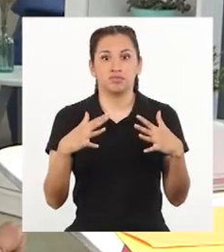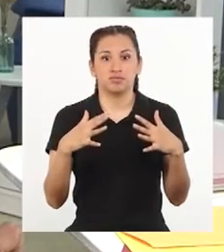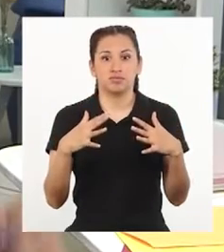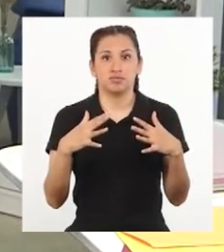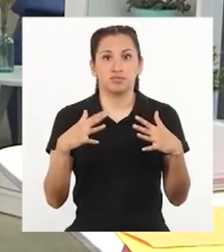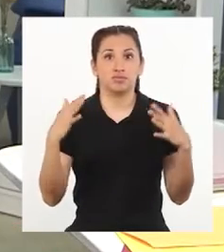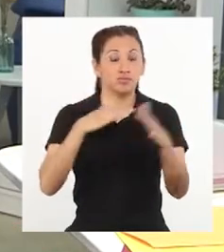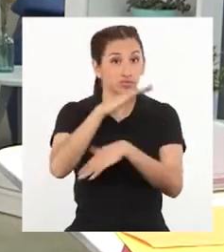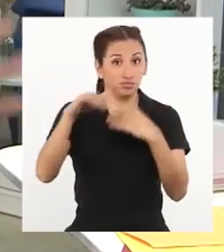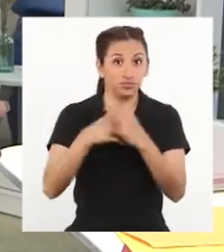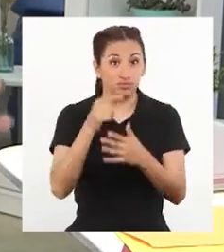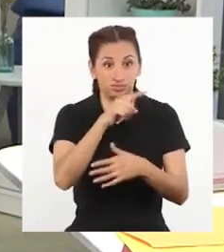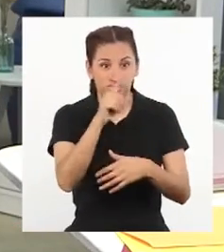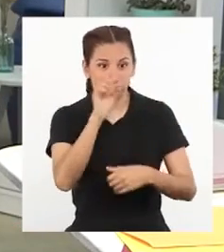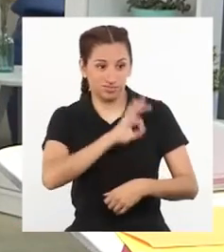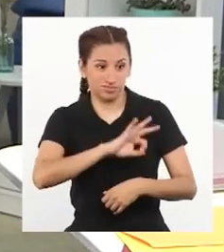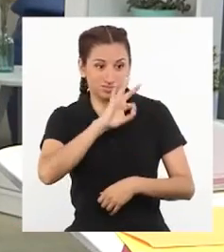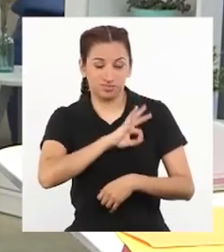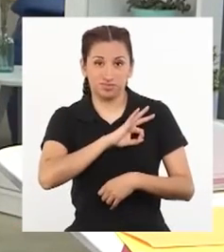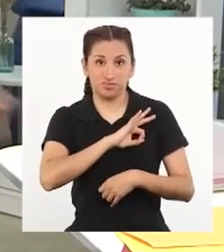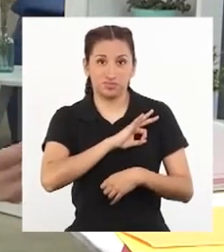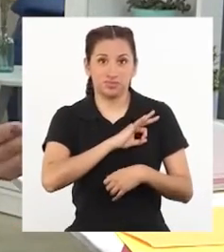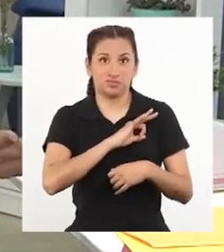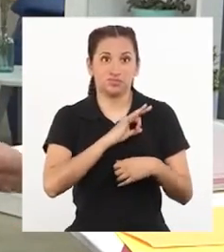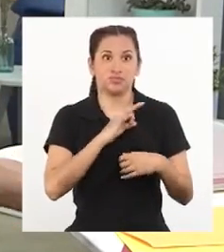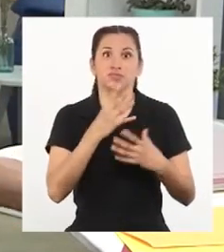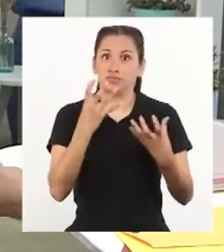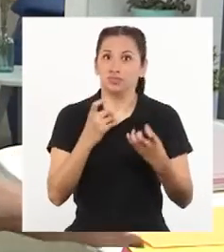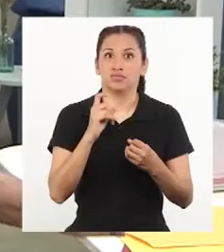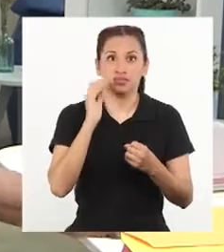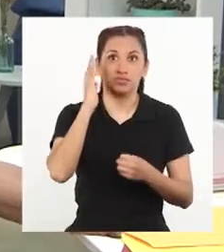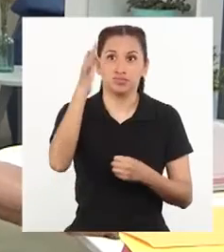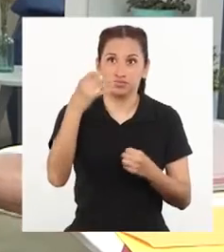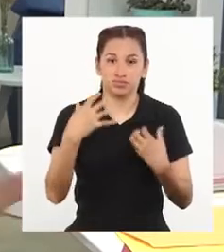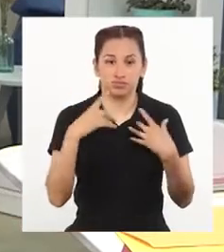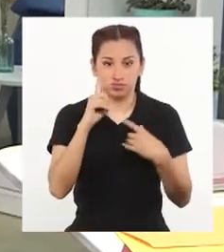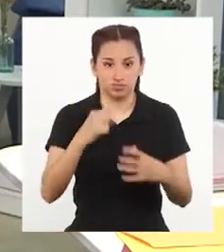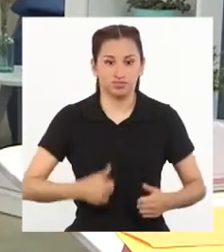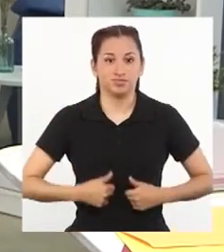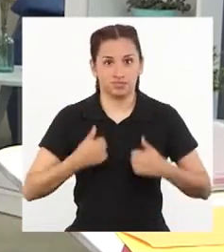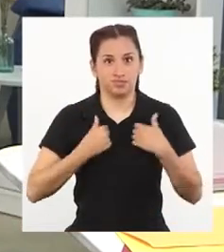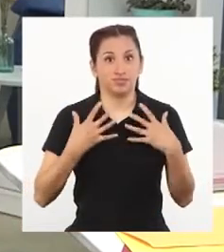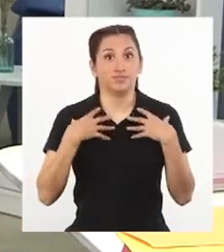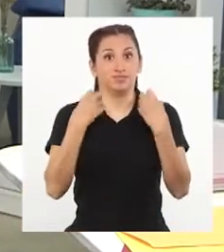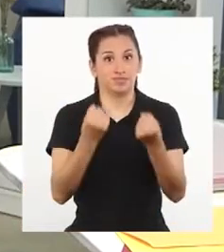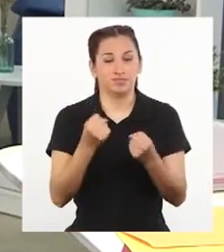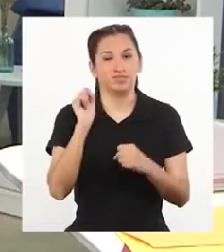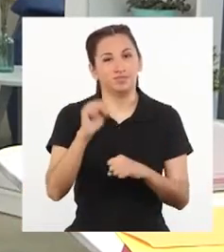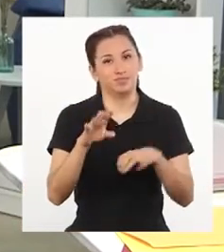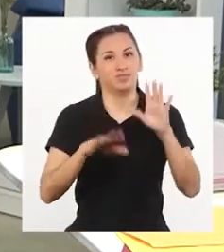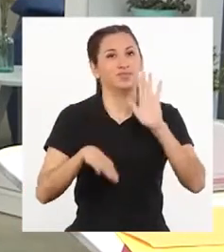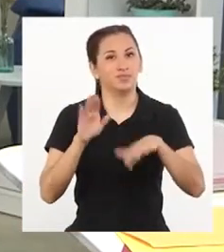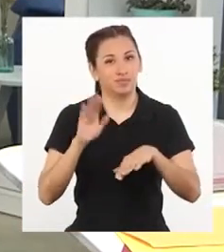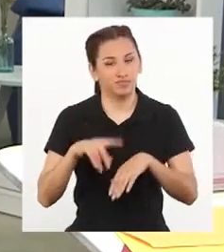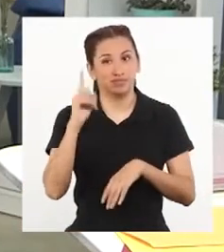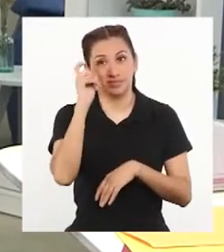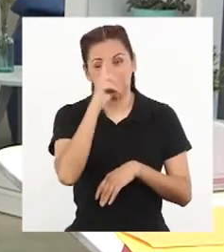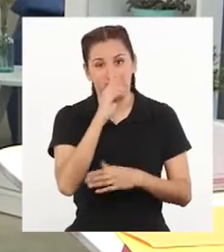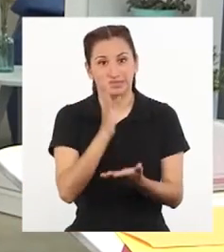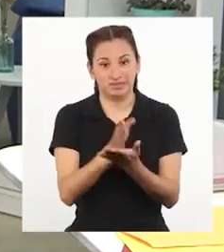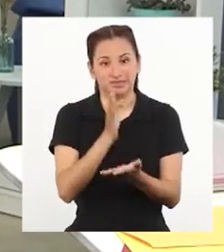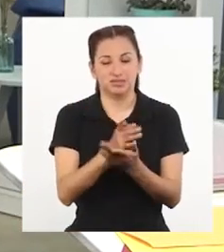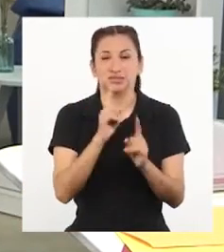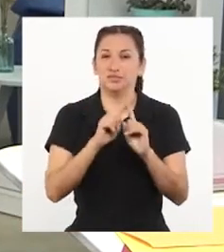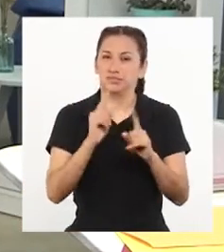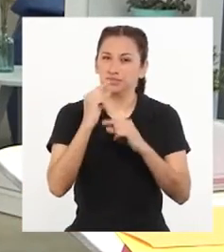sorprendida. Con todos estos beneficios, ¿quién no quisiera practicar una vida saludable? Bueno, a veces puede ser difícil ser